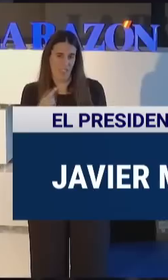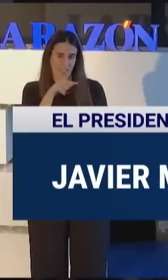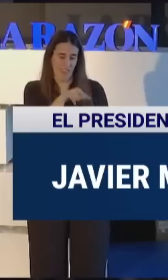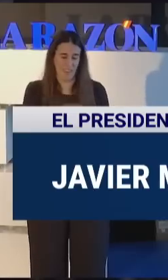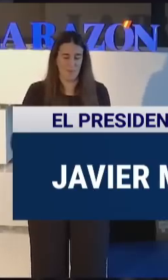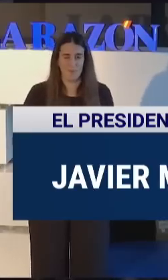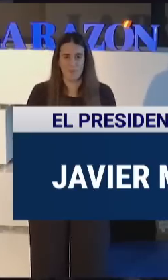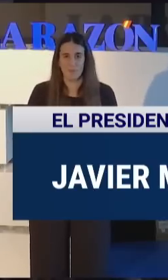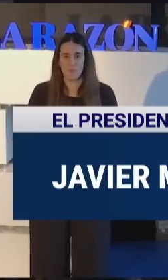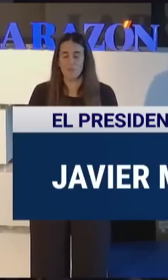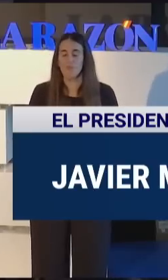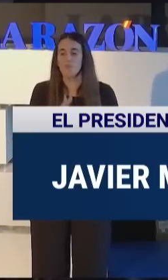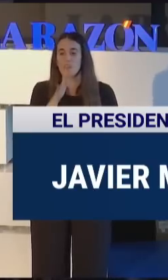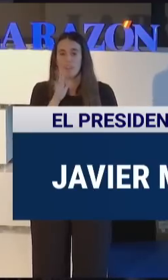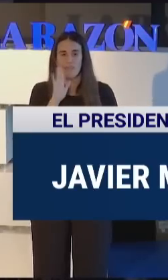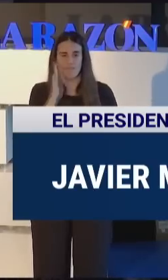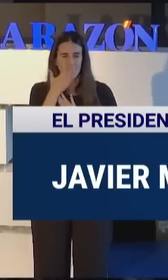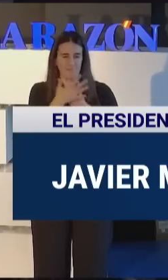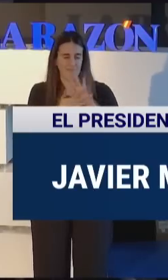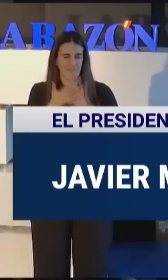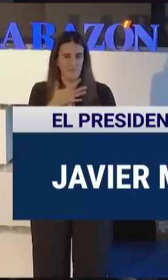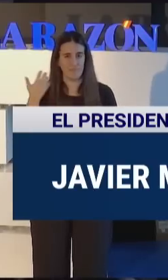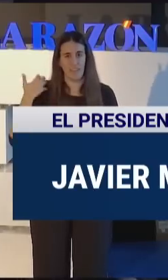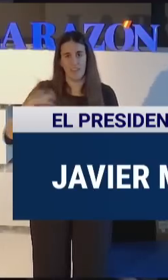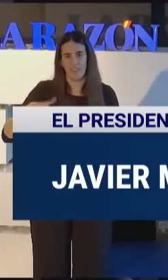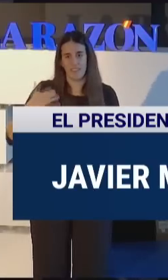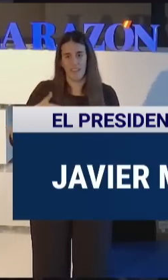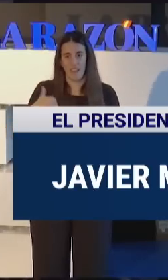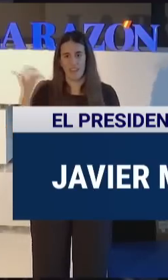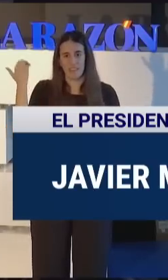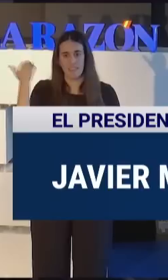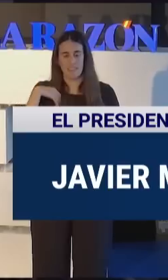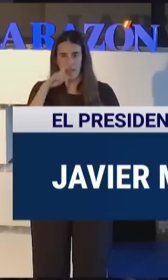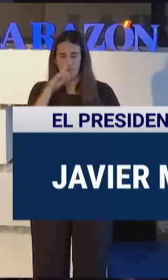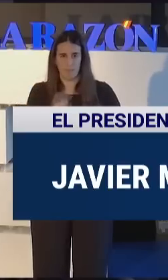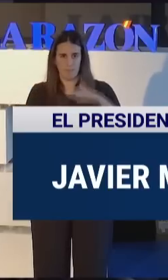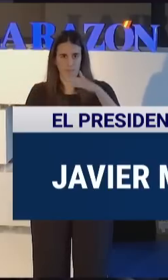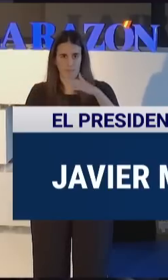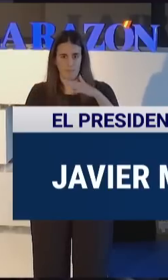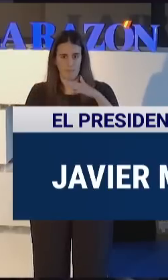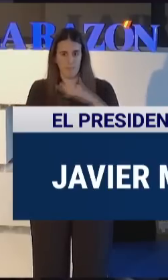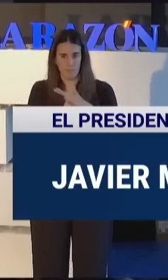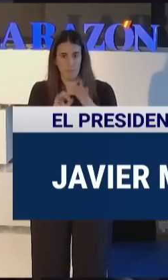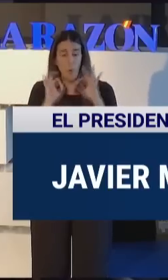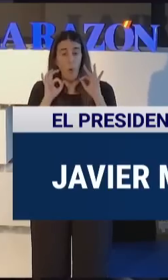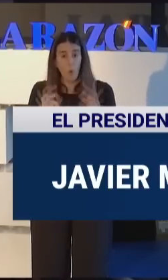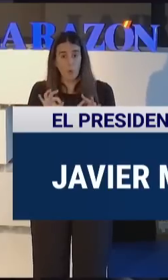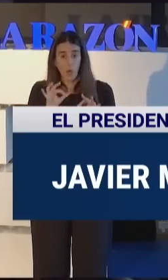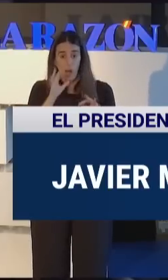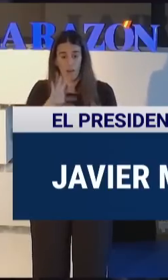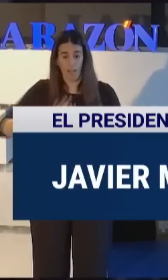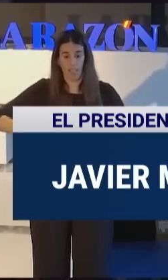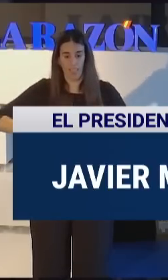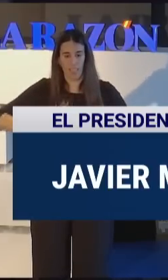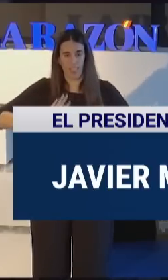Ahora mismo decías que Argentina está atravesando, que ya ha tocado suelo, pero está justamente el ajuste necesario